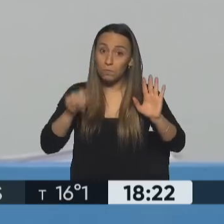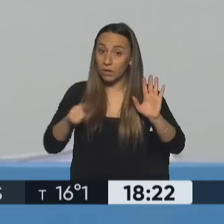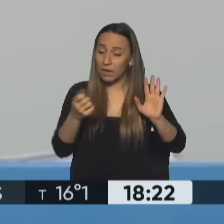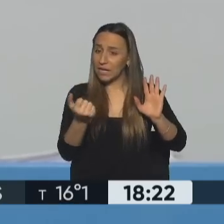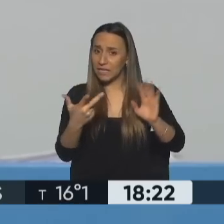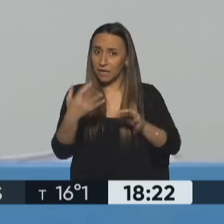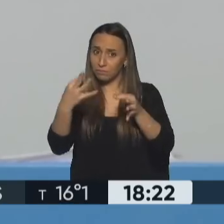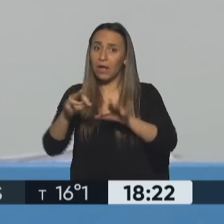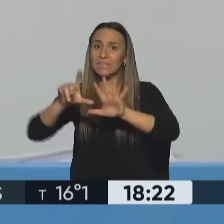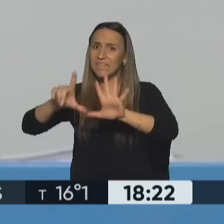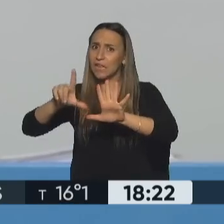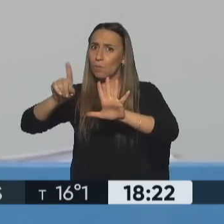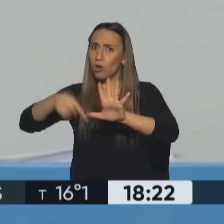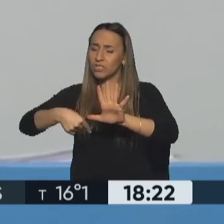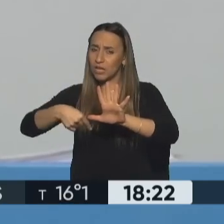del 7%,